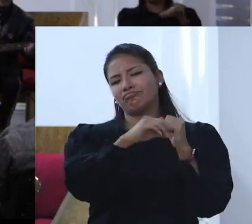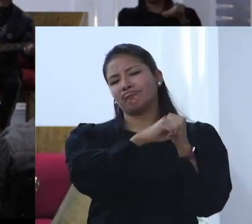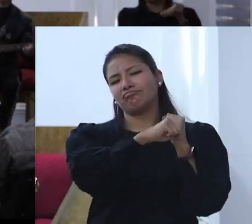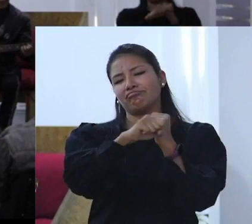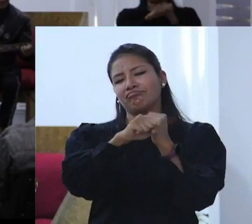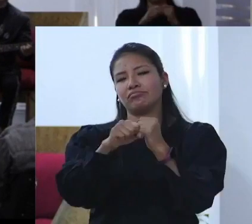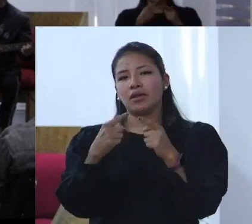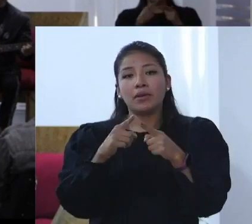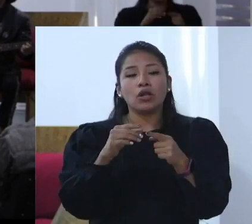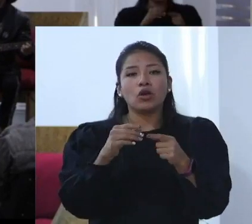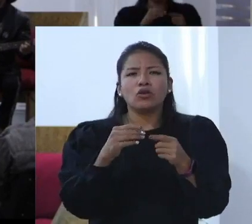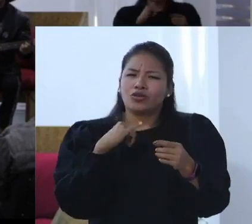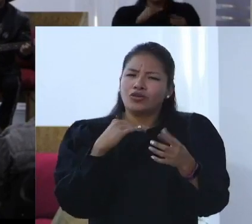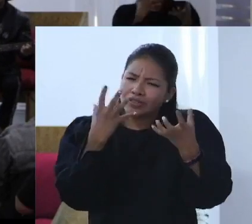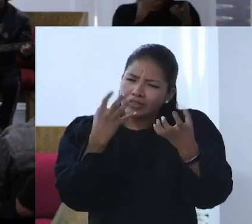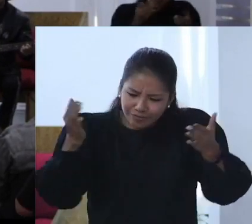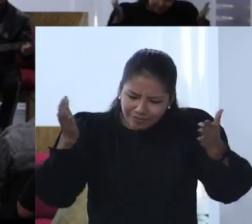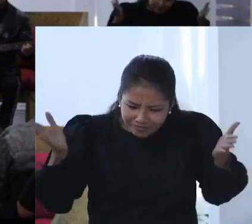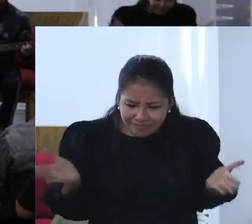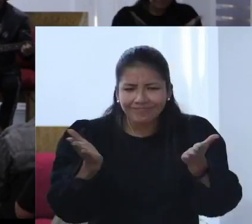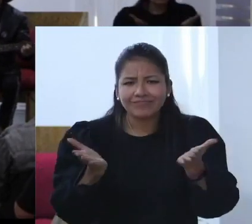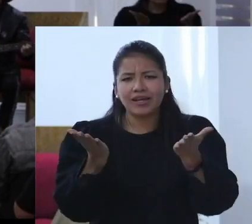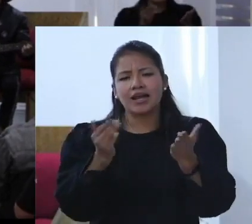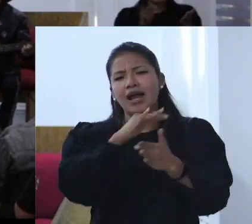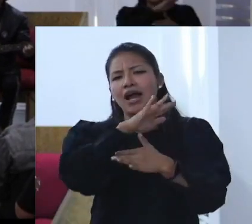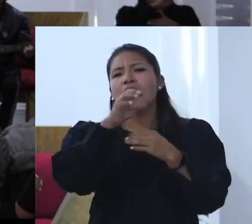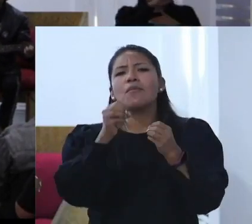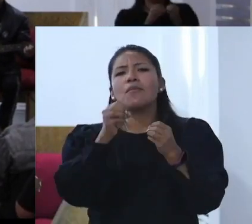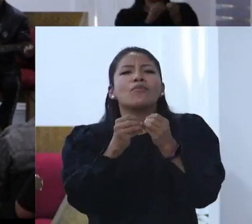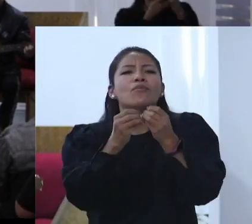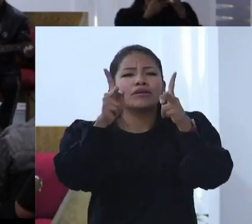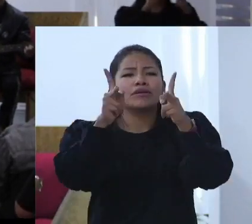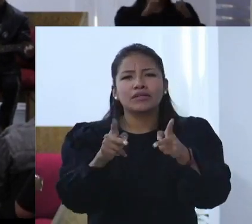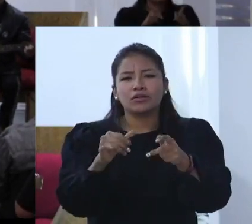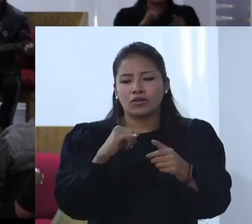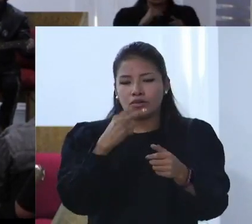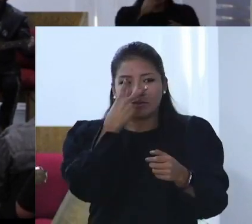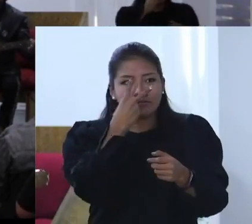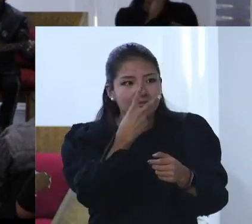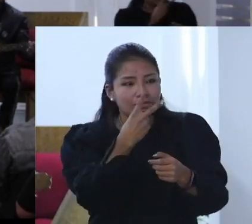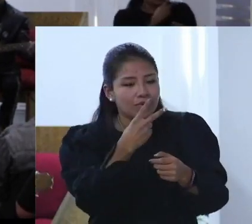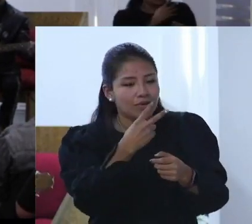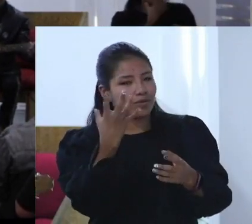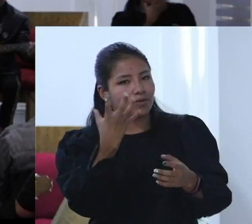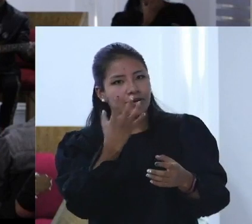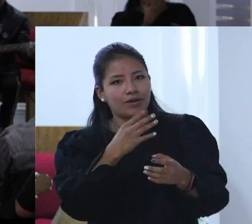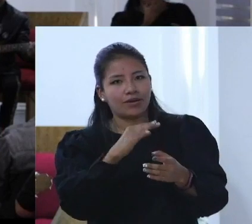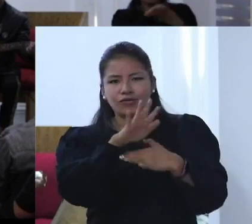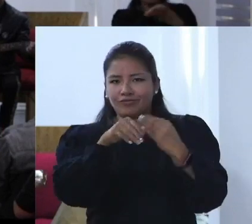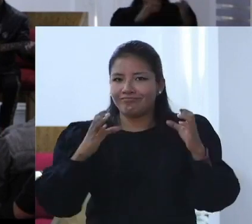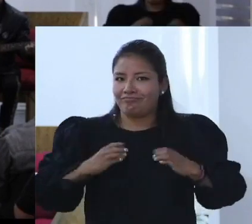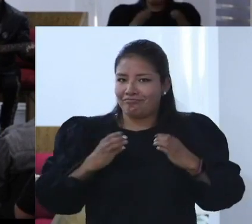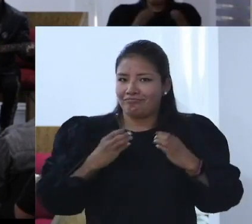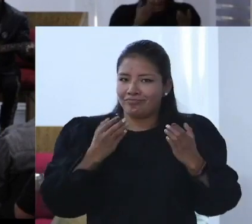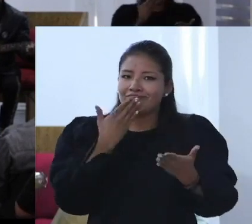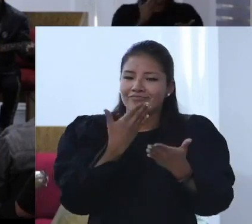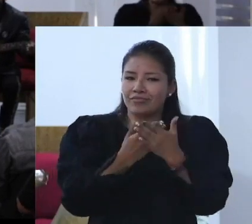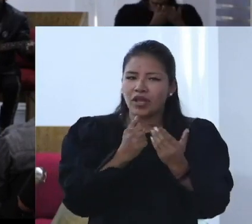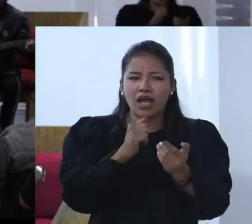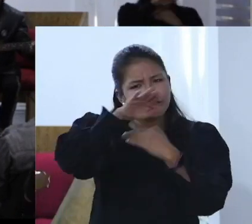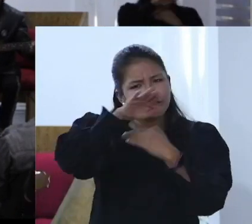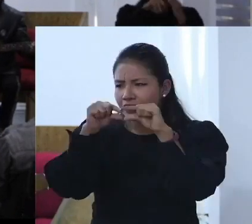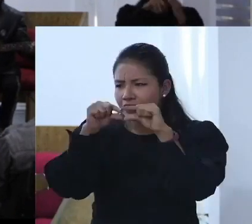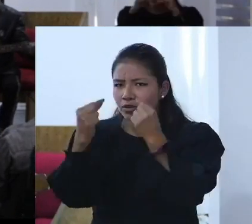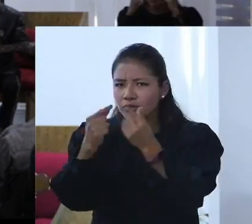y animar a muchas personas porque he visto un un talento sin fin en todos en todo este grupo que he visto acá de las diferentes